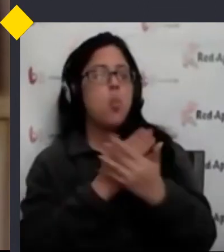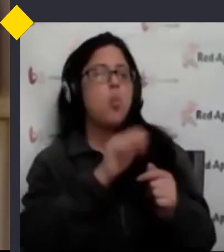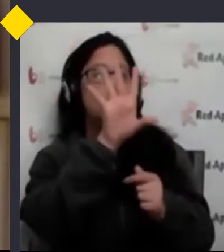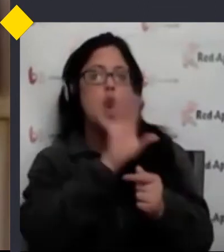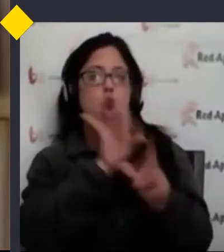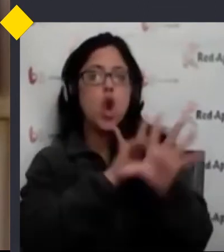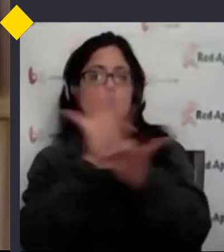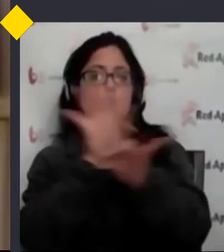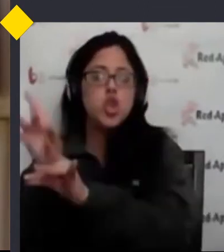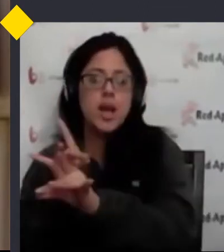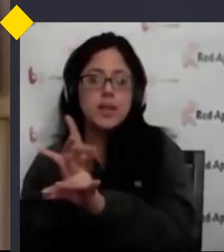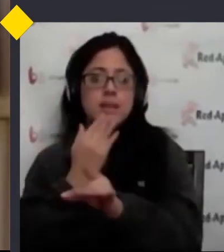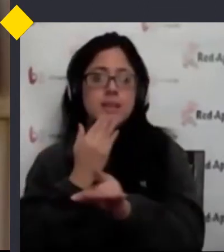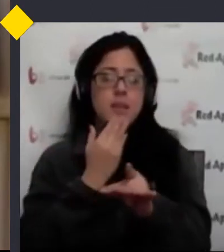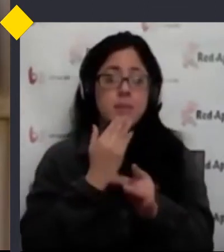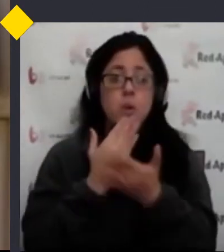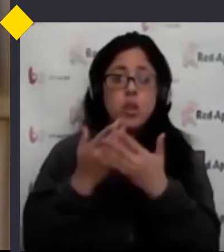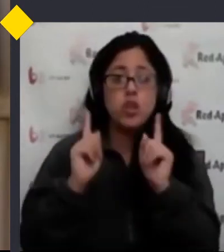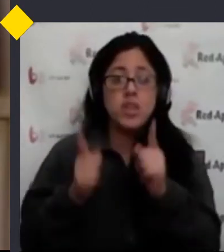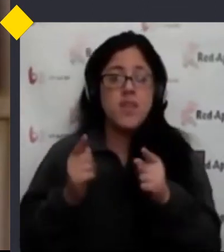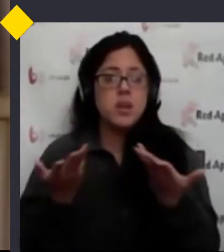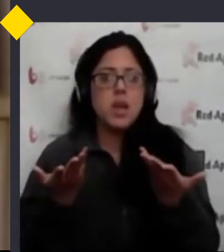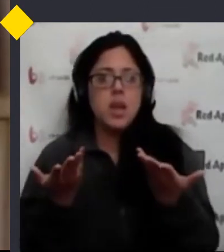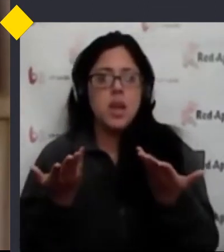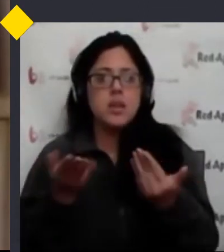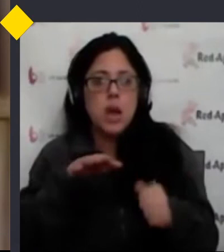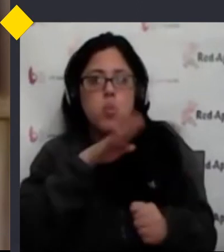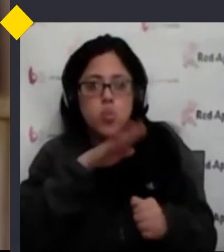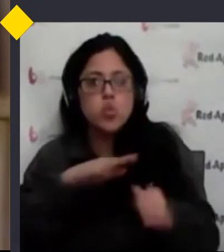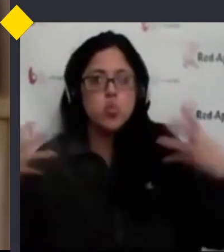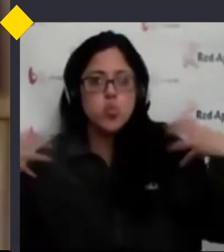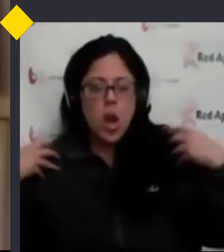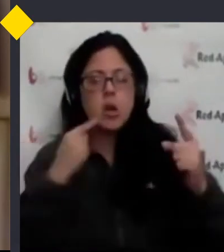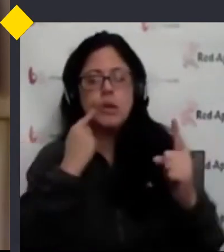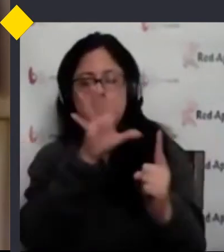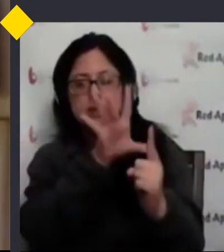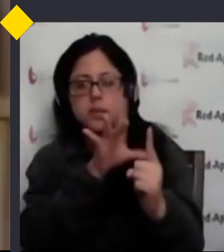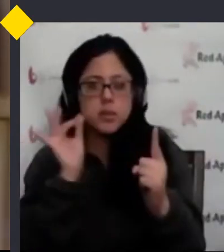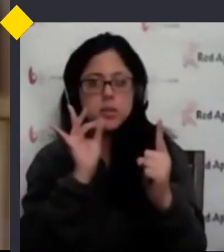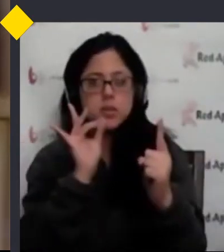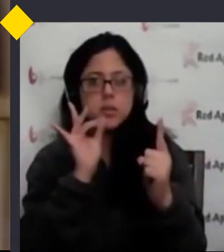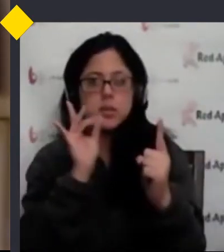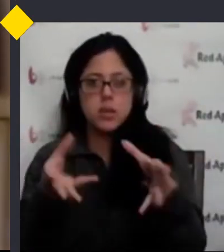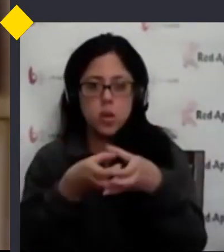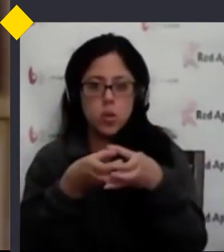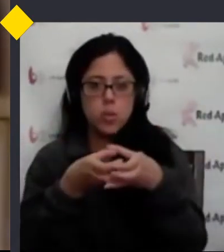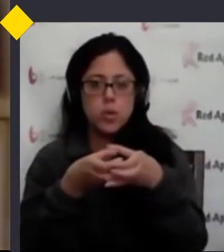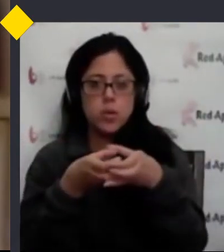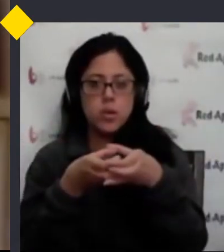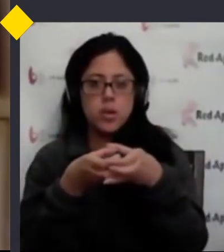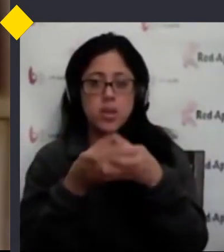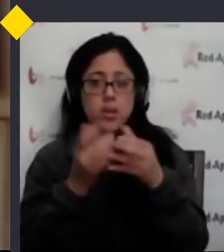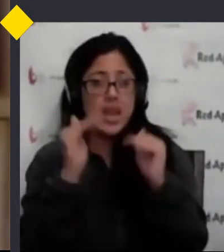como cuando tiene que ocupar un cargo para elegir a la persona de la organización, porque en los sesgos se